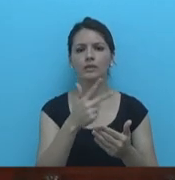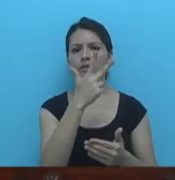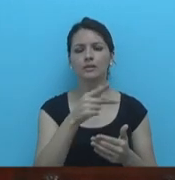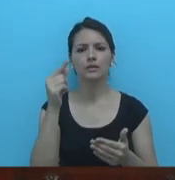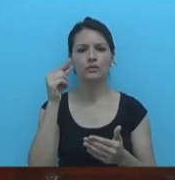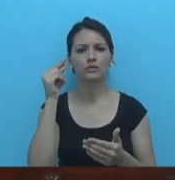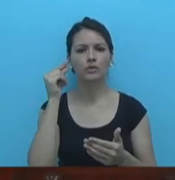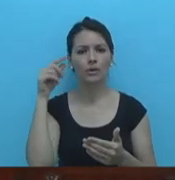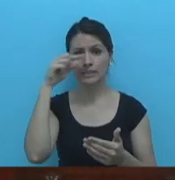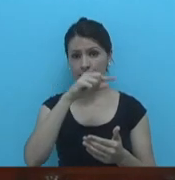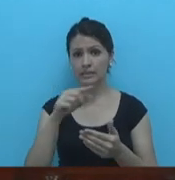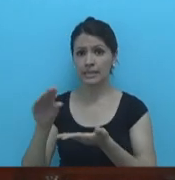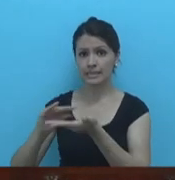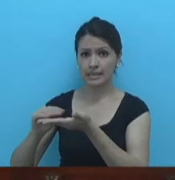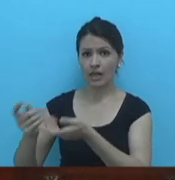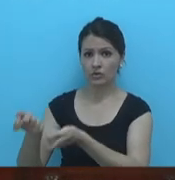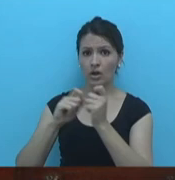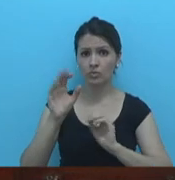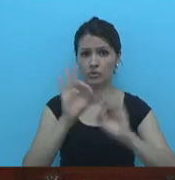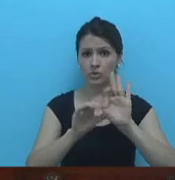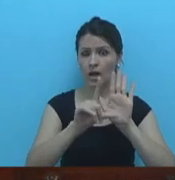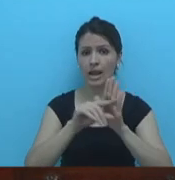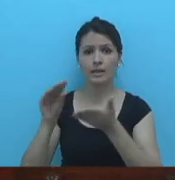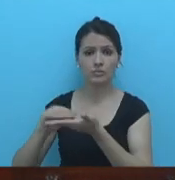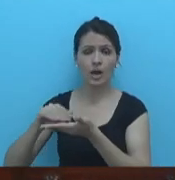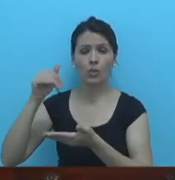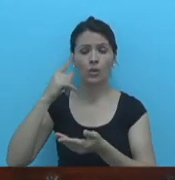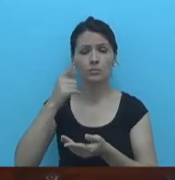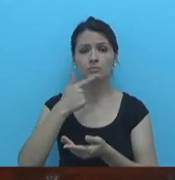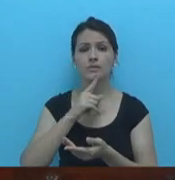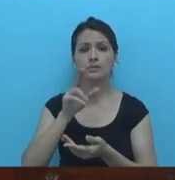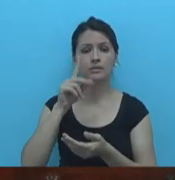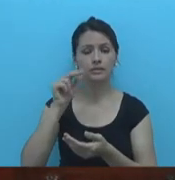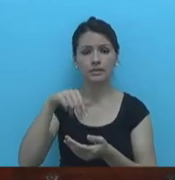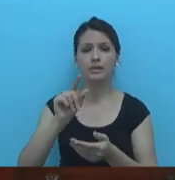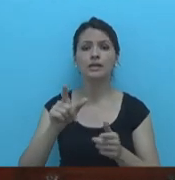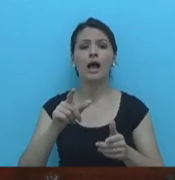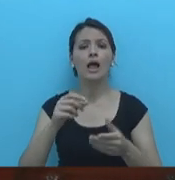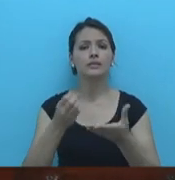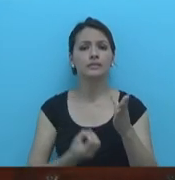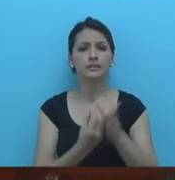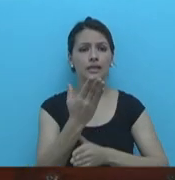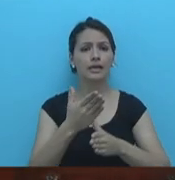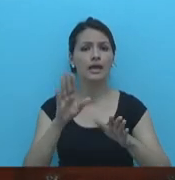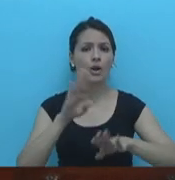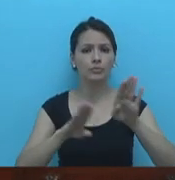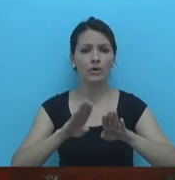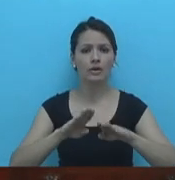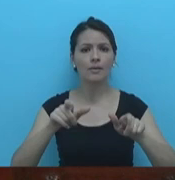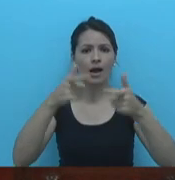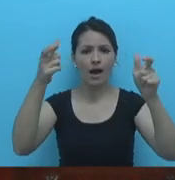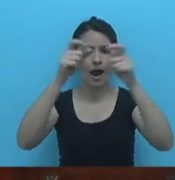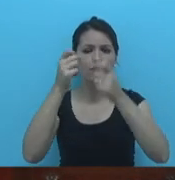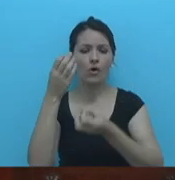31.847 del Senado, venido en revisión, proyecto de ley del senador Mixtling, por el cual se crea el programa Árboles, Flores y Aves de Santa Fe. No tiene